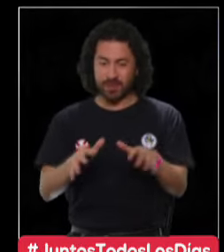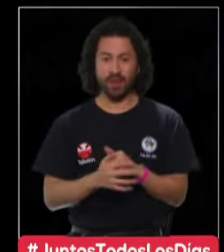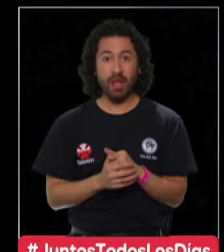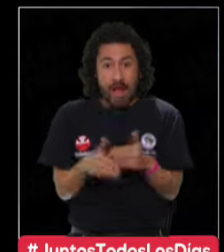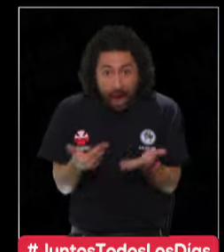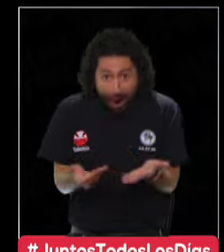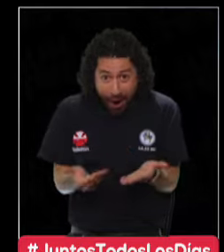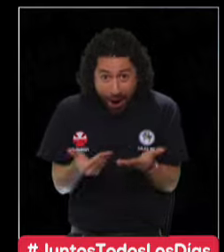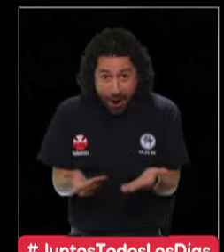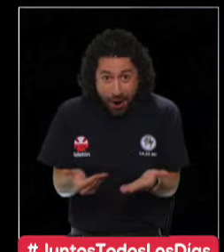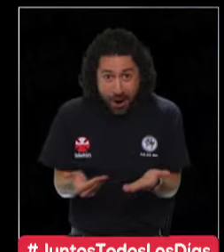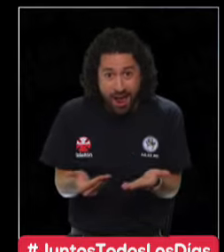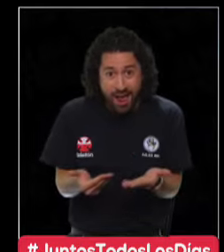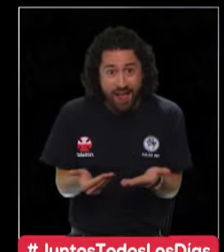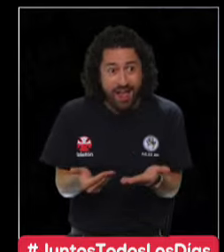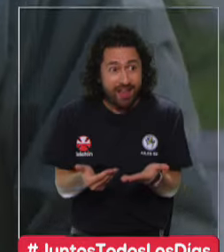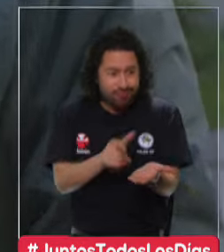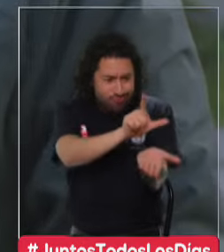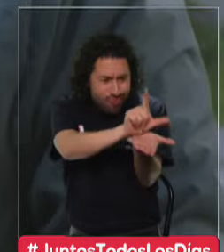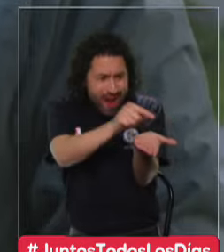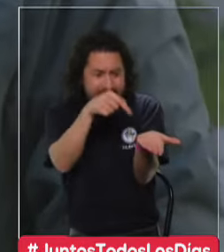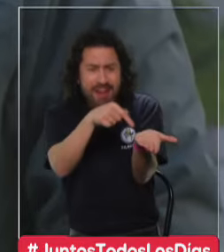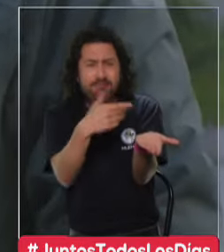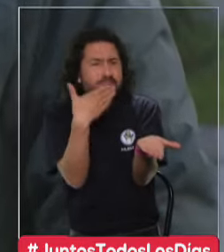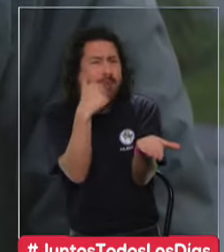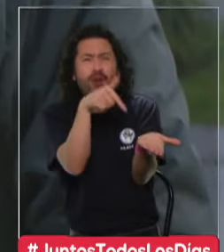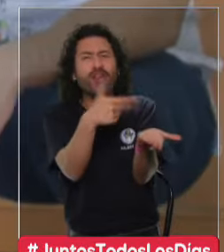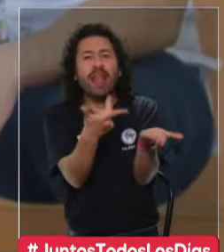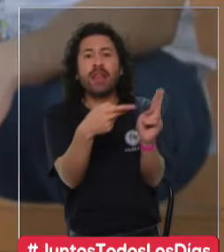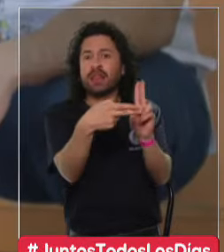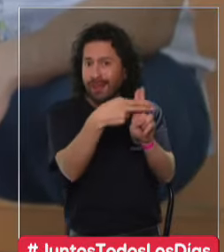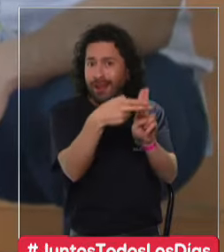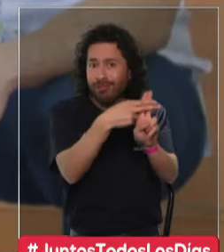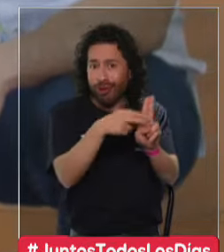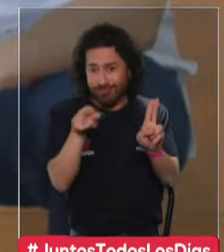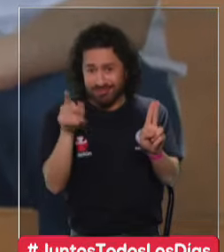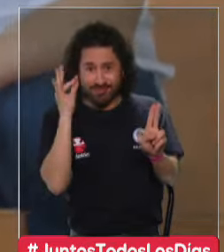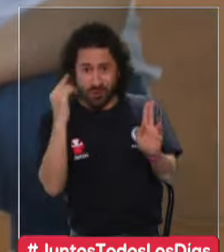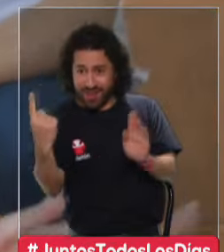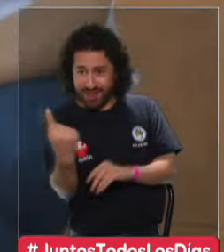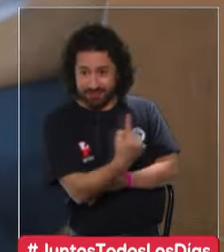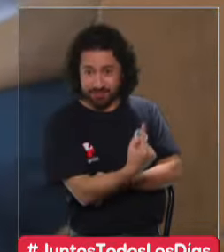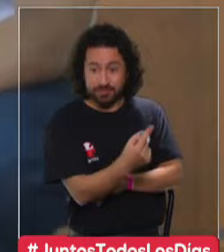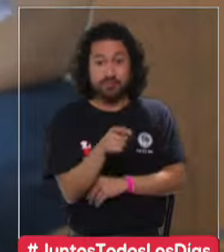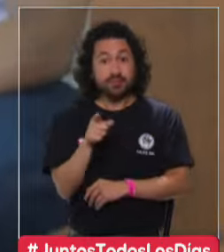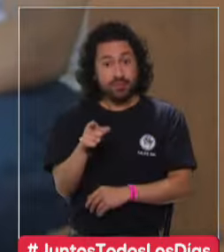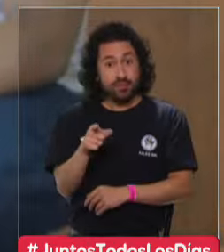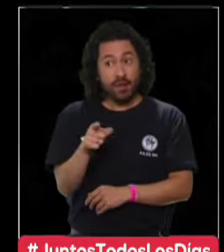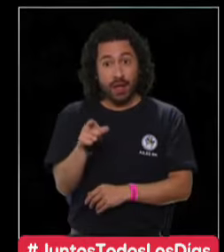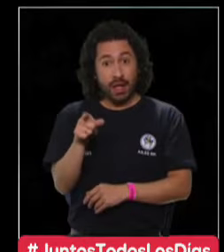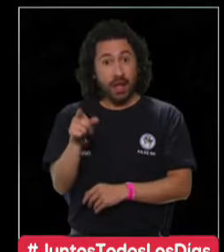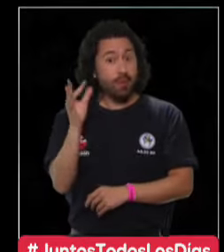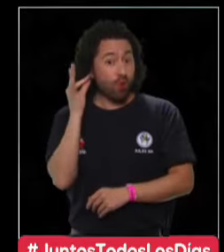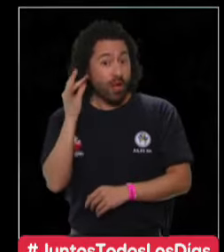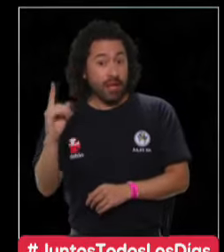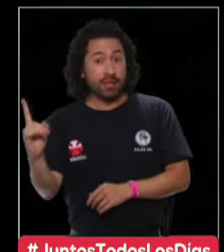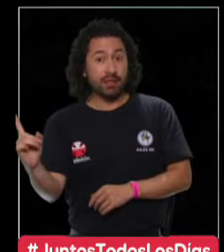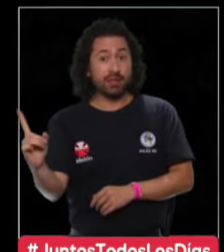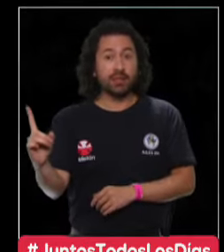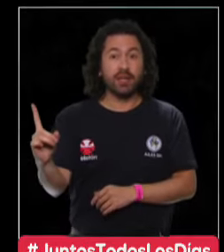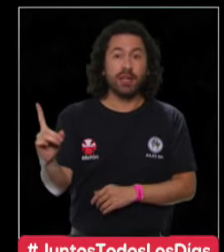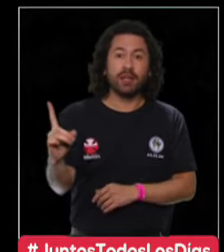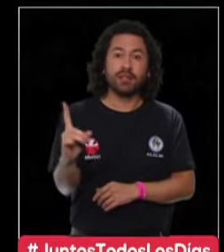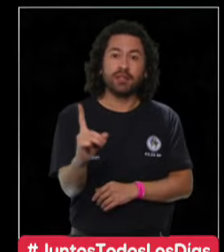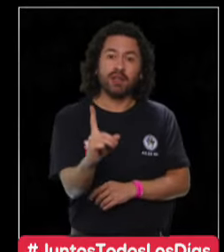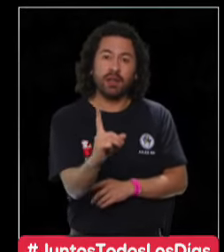Adelante, uno. Y hoy día, ¿qué mejor lugar donde puede estar la Martina que la Teletón? Martina, cuando llegó a Teletón, sí se podía